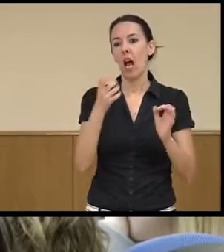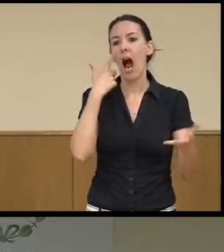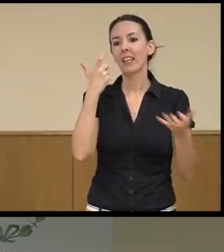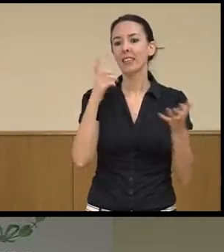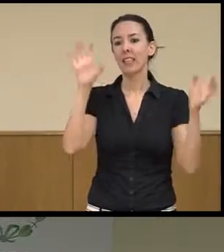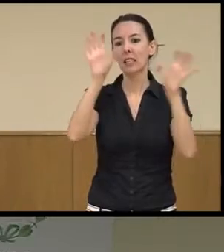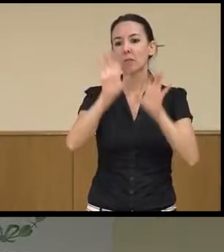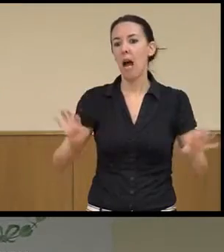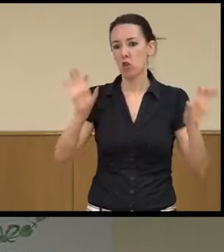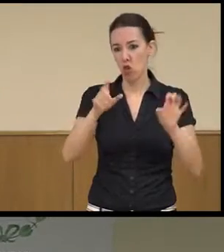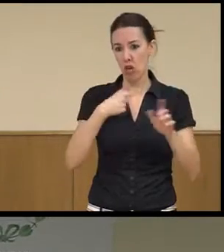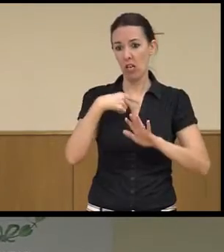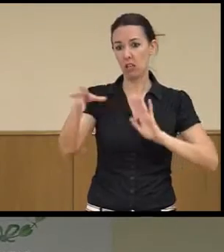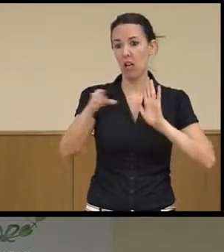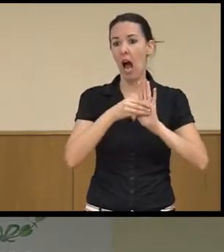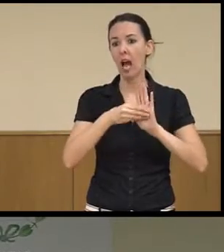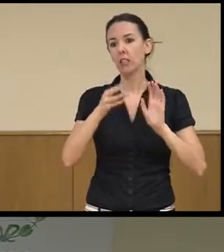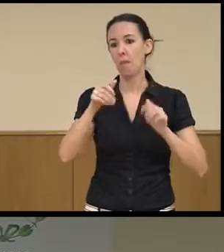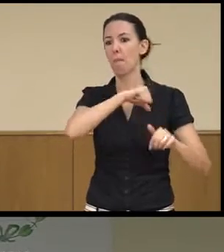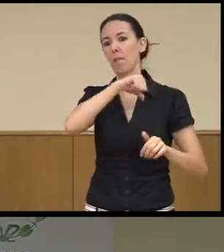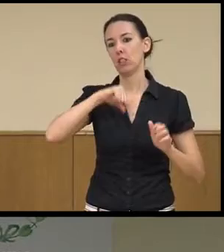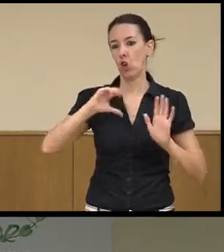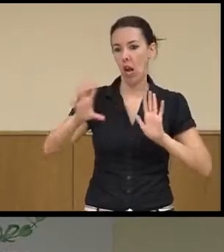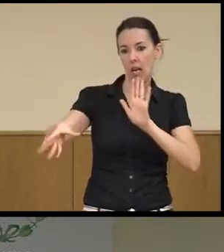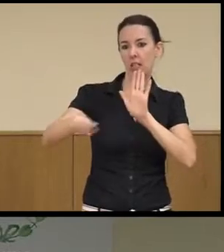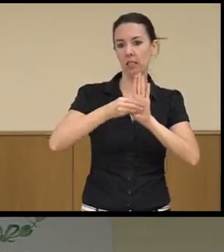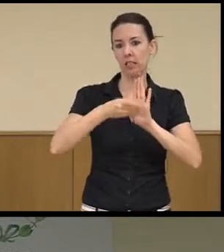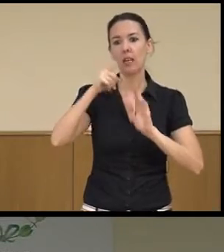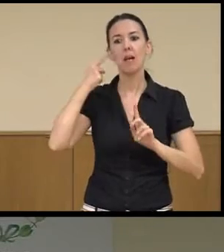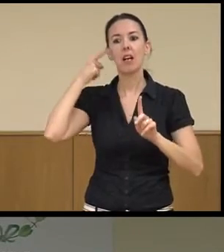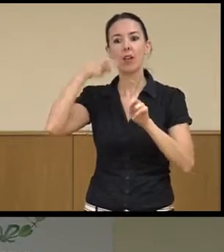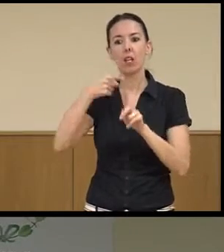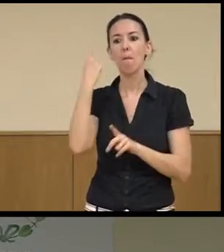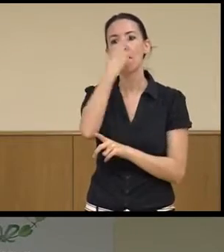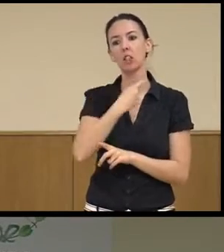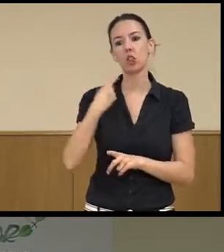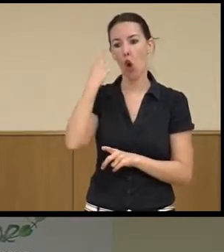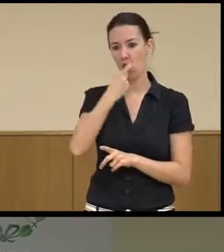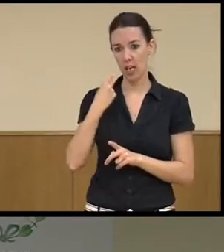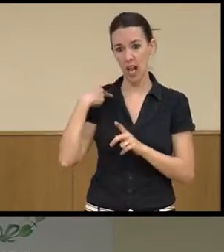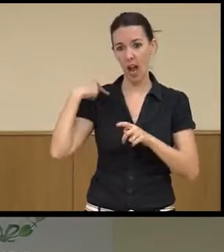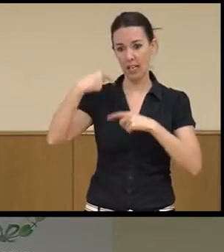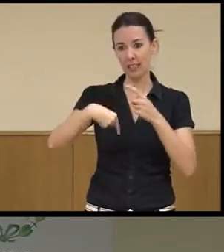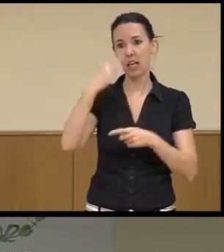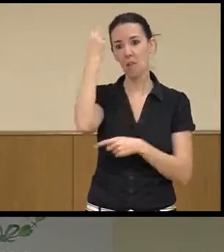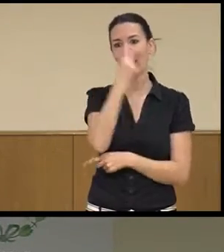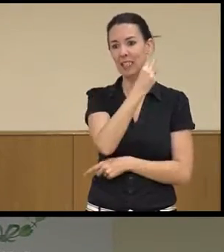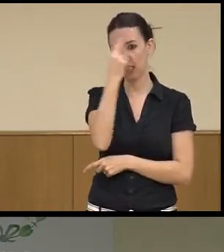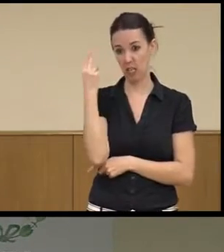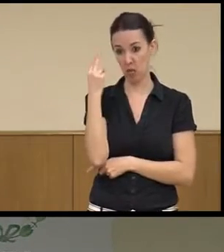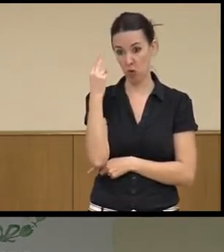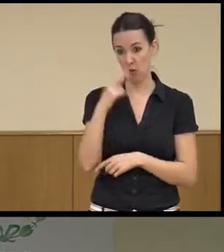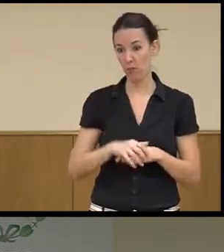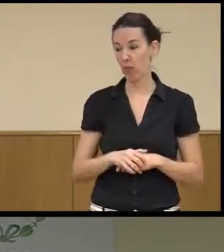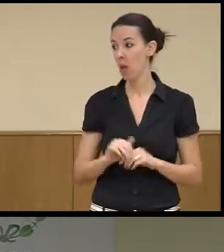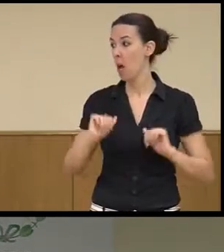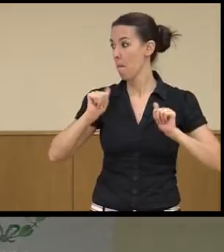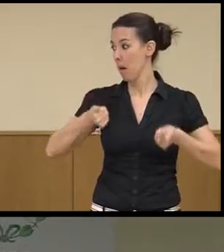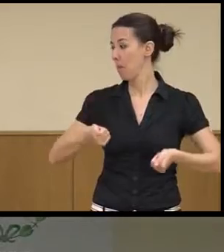barrocas, a los que añade soluciones personales y referencias a la mitología clásica y al cristianismo. Hay, para